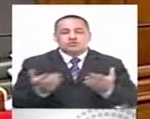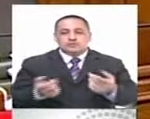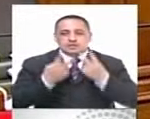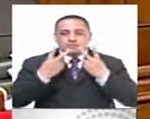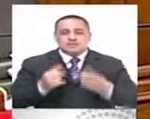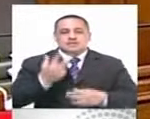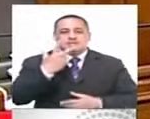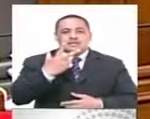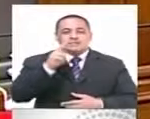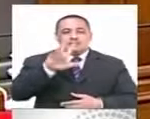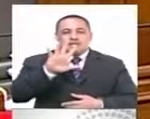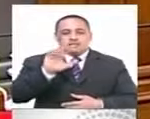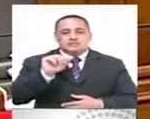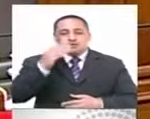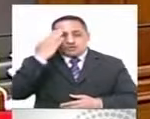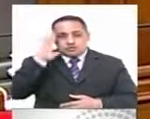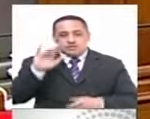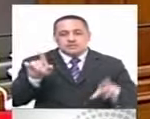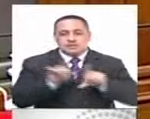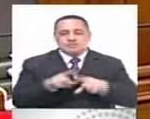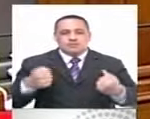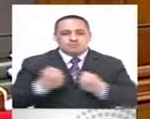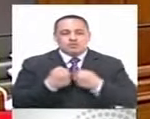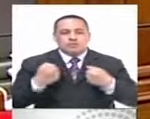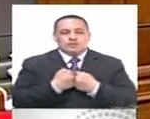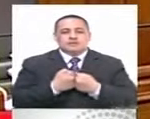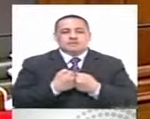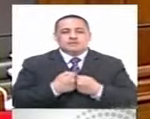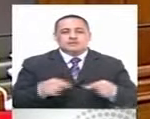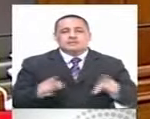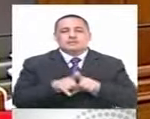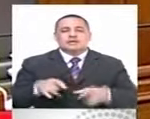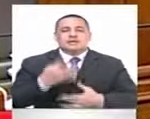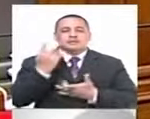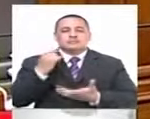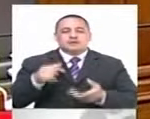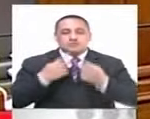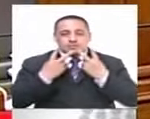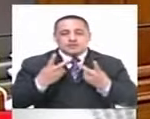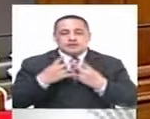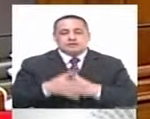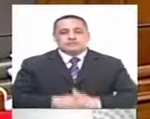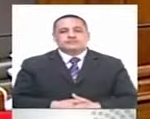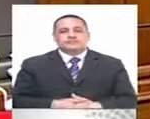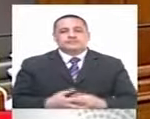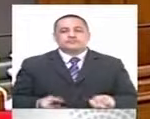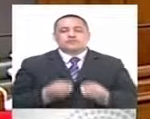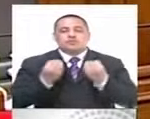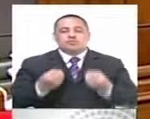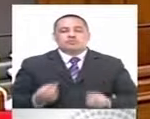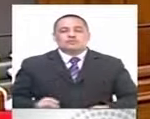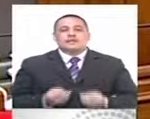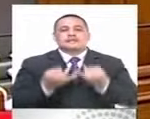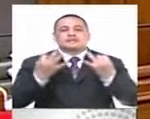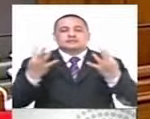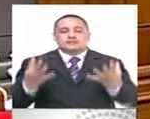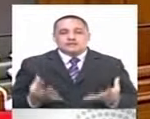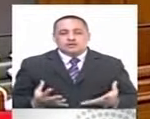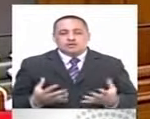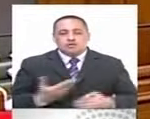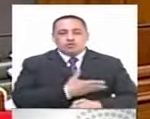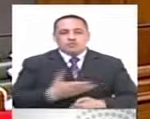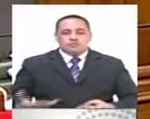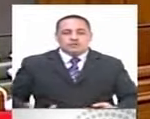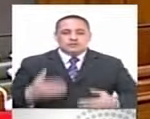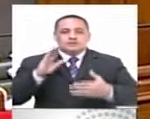de 35 días en conflicto, esperando que tantos gobiernos